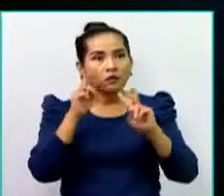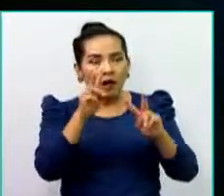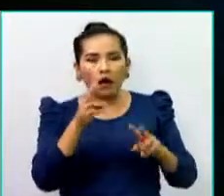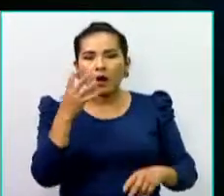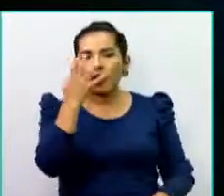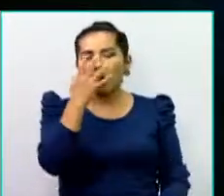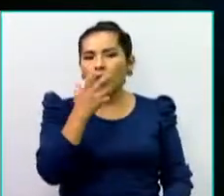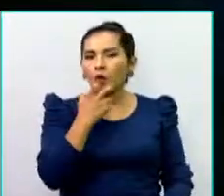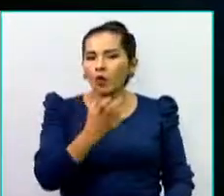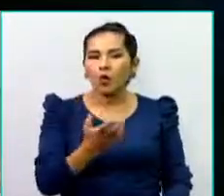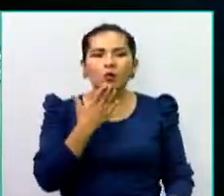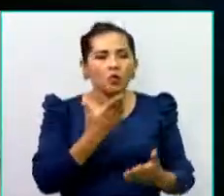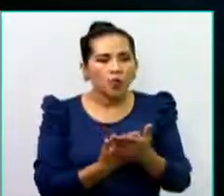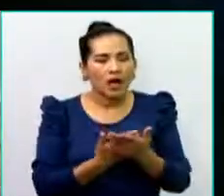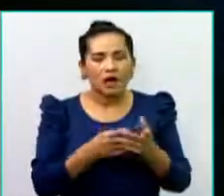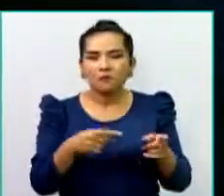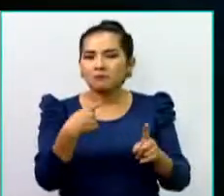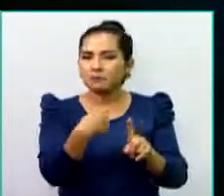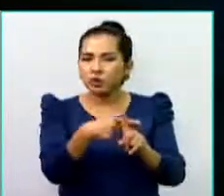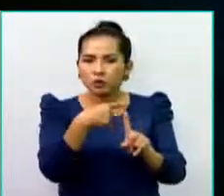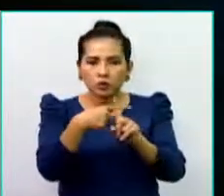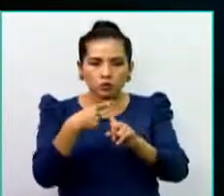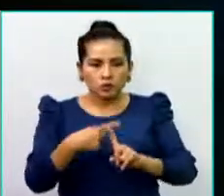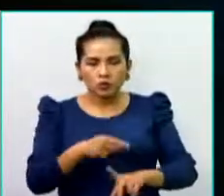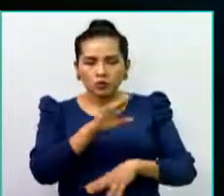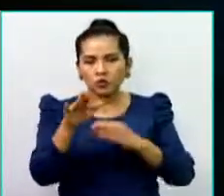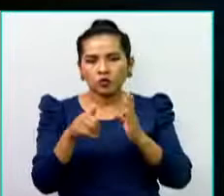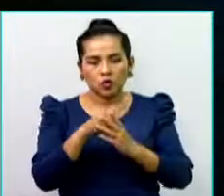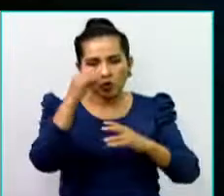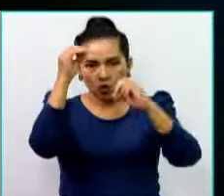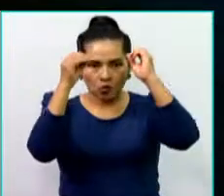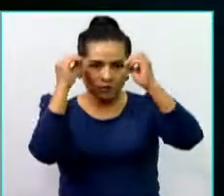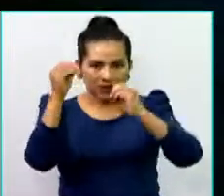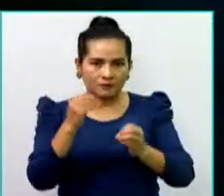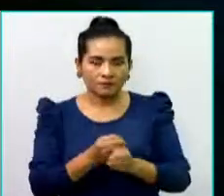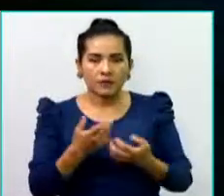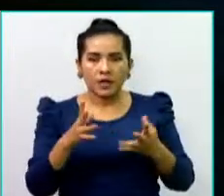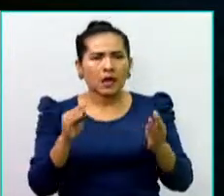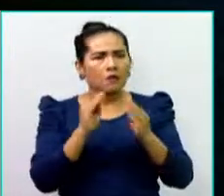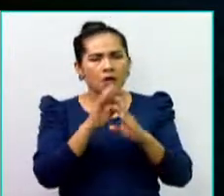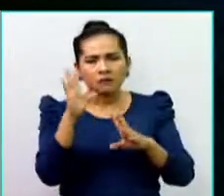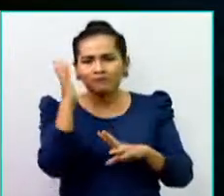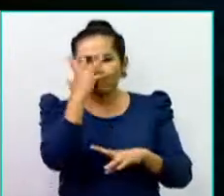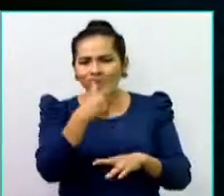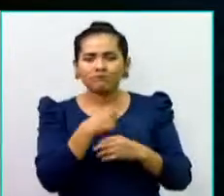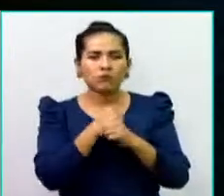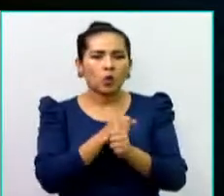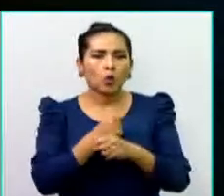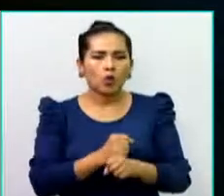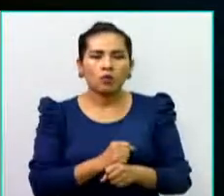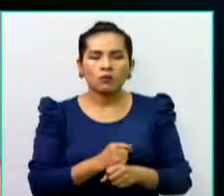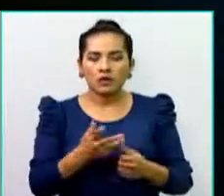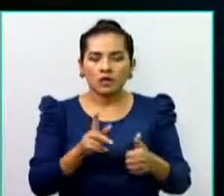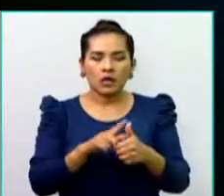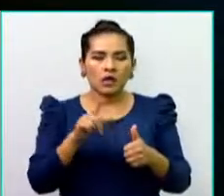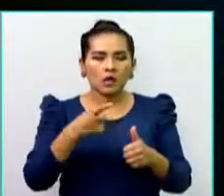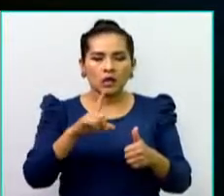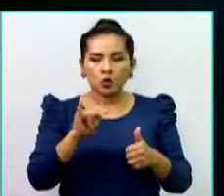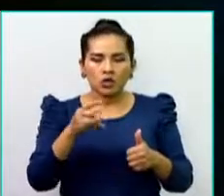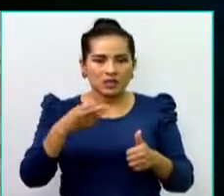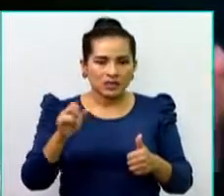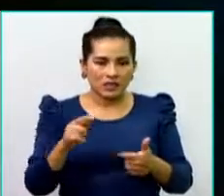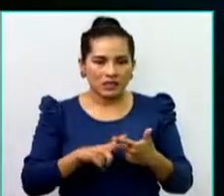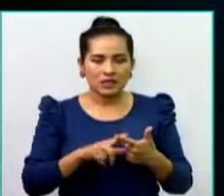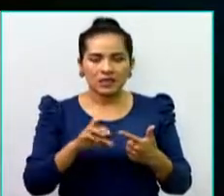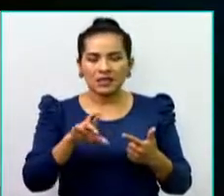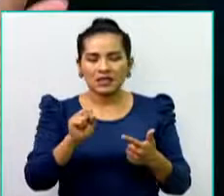justamente la química comédica que tiene la obra y cómo ha sido interpretada por actores como Luigi Antesana, como